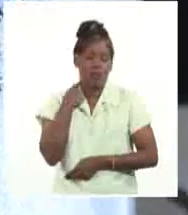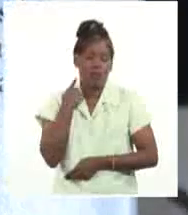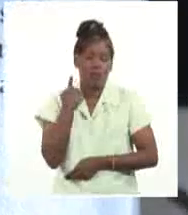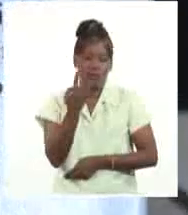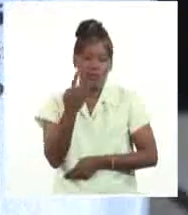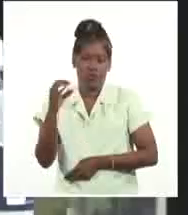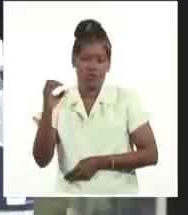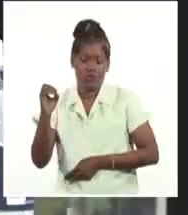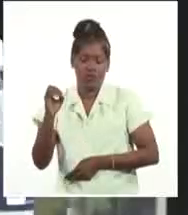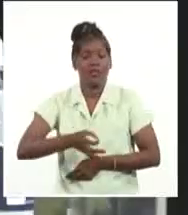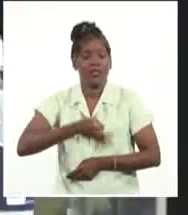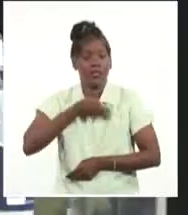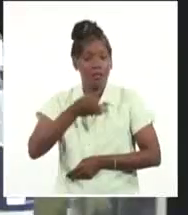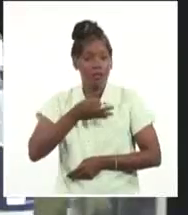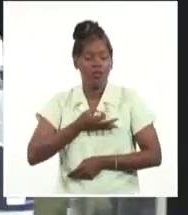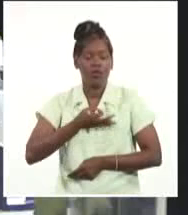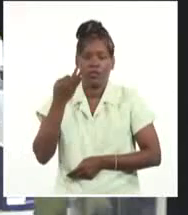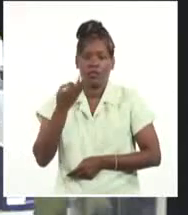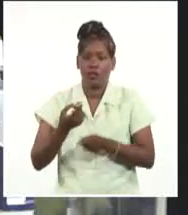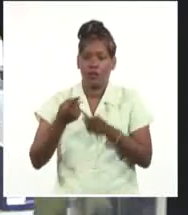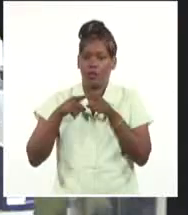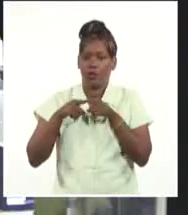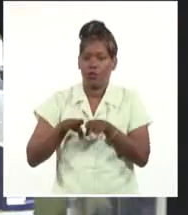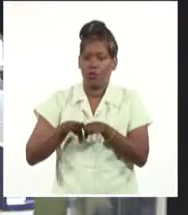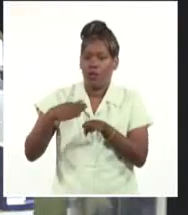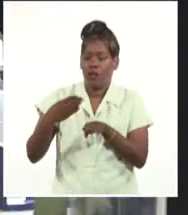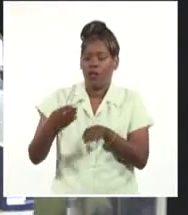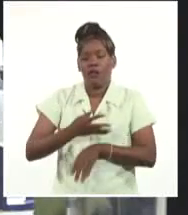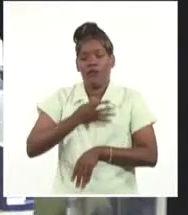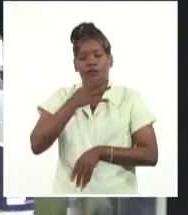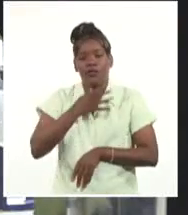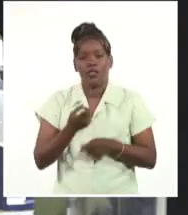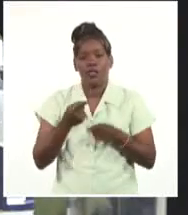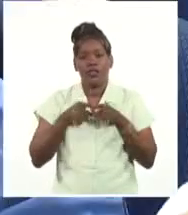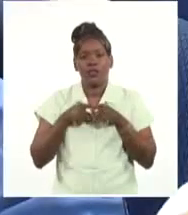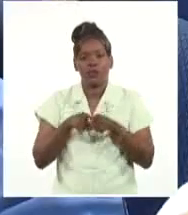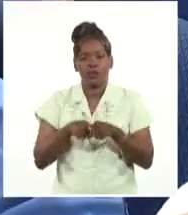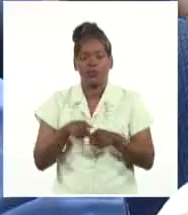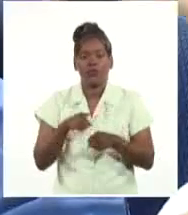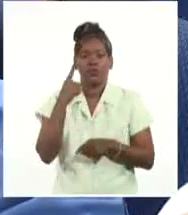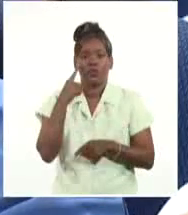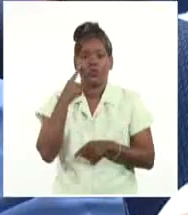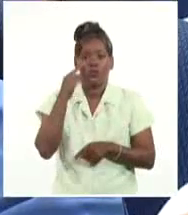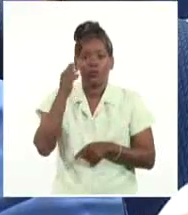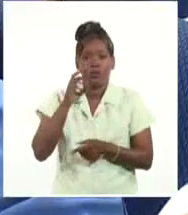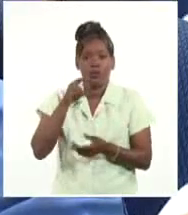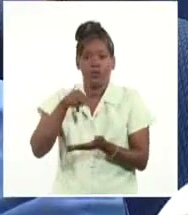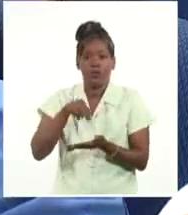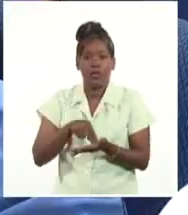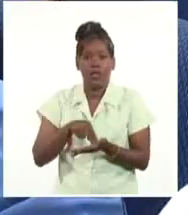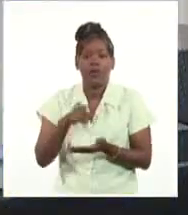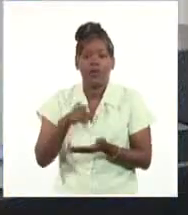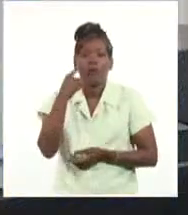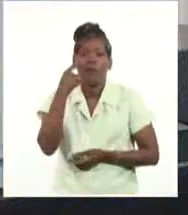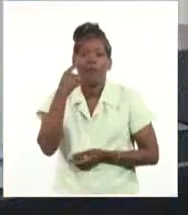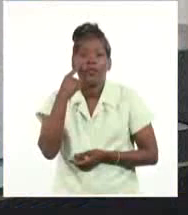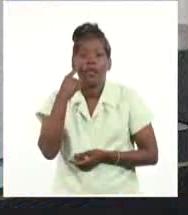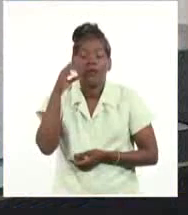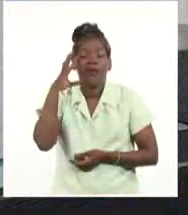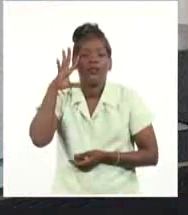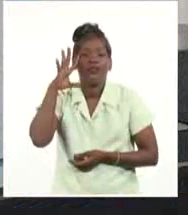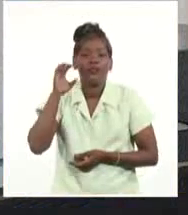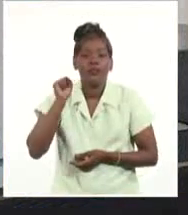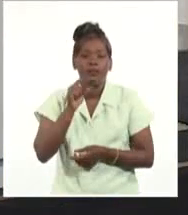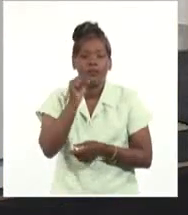interés del líder histórico por informar, escuchar y considerar las opiniones de los trabajadores antes de aplicar cualquier medida. Según